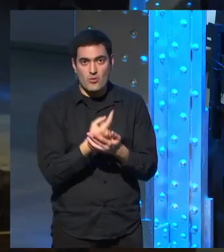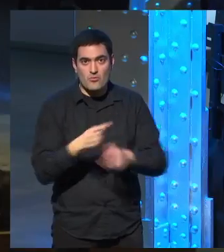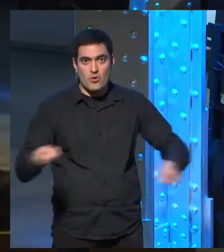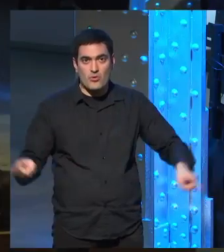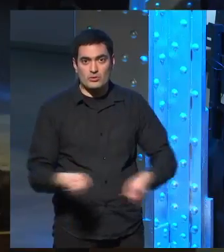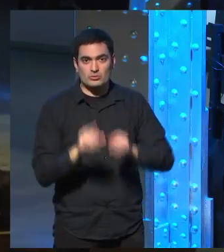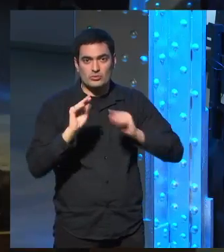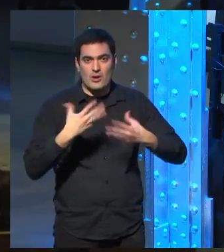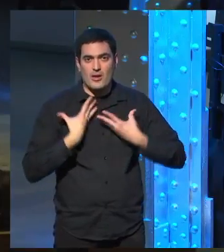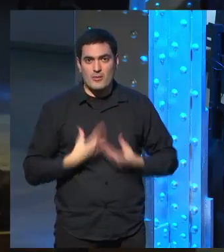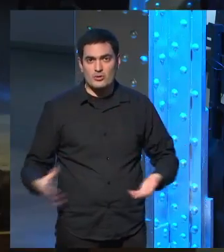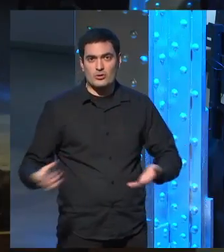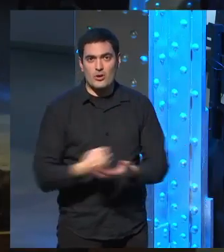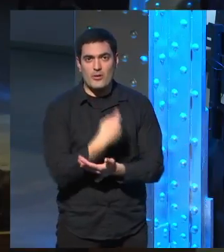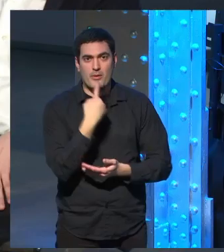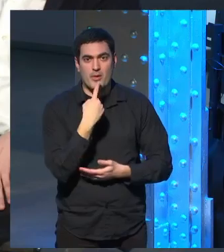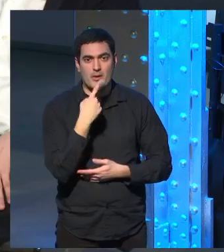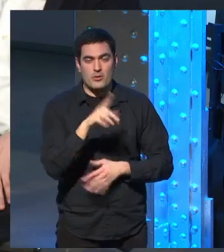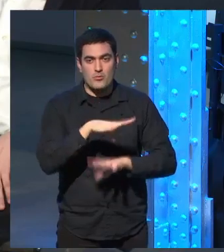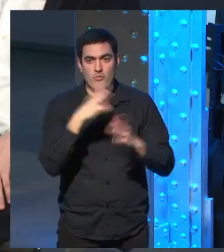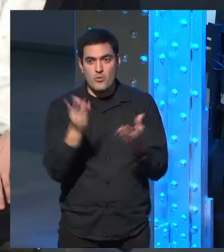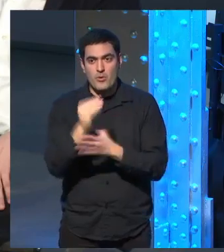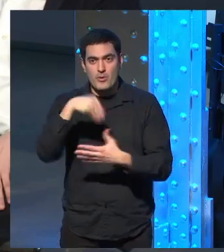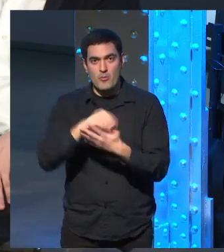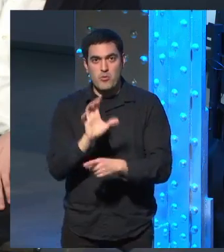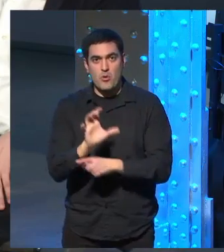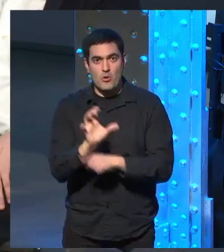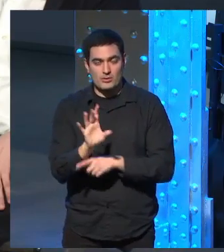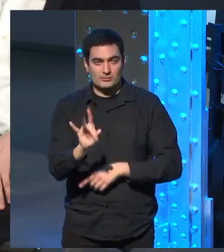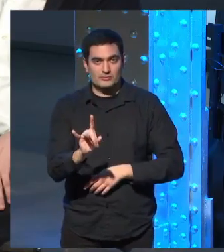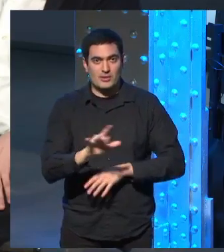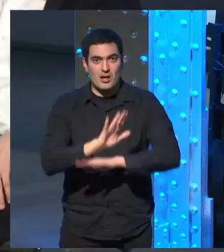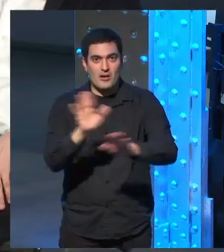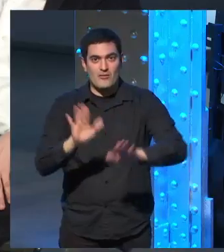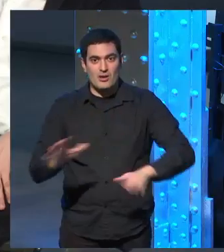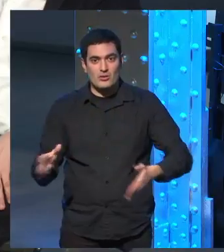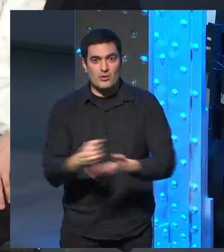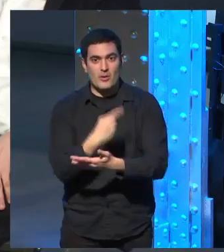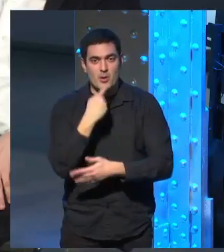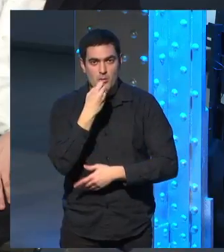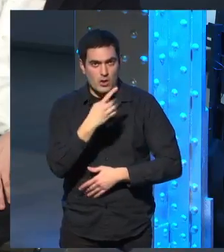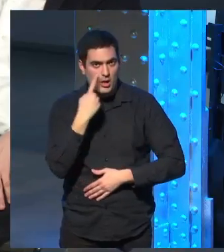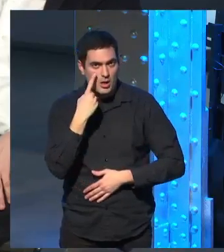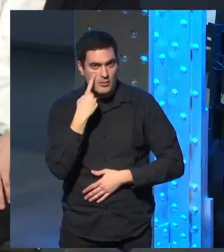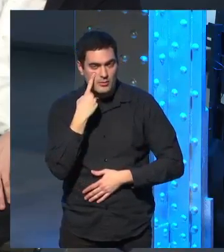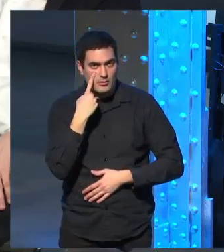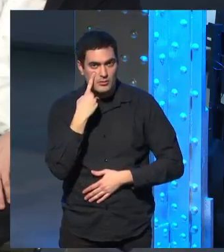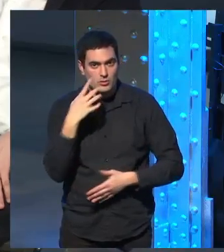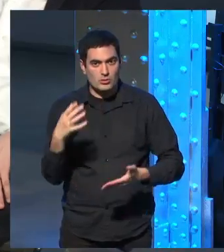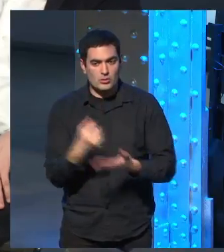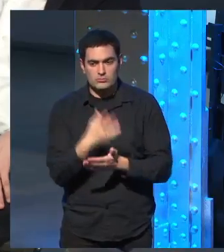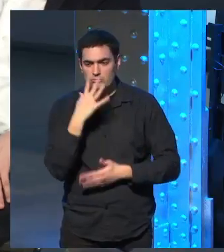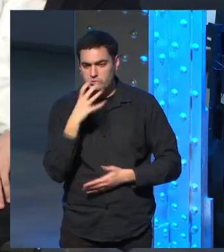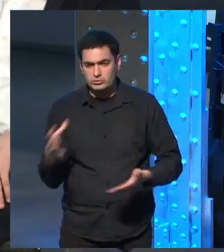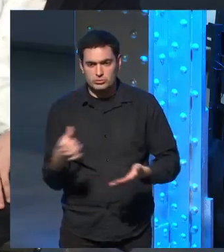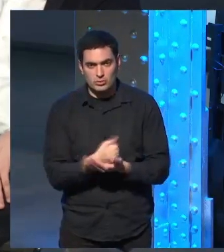estos dramas, que dice tú en el mundo de burla. Todo el mundo burla, sí. Que al final de todo dice, bueno, a ver, no nos tomemos todo tan en